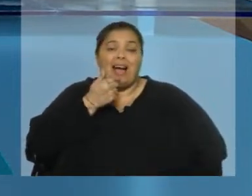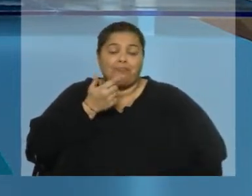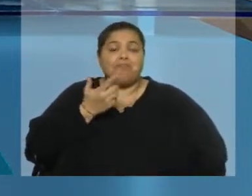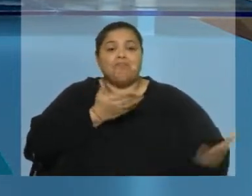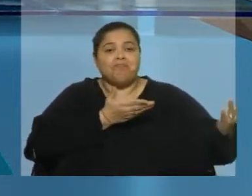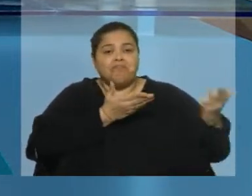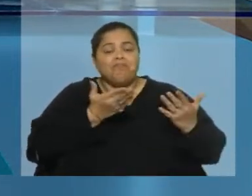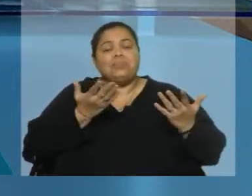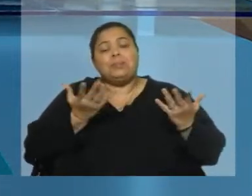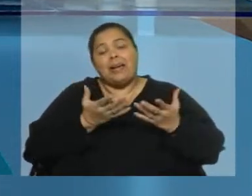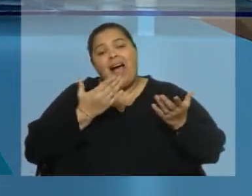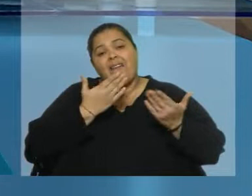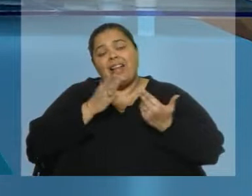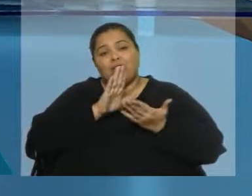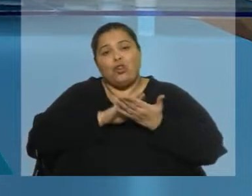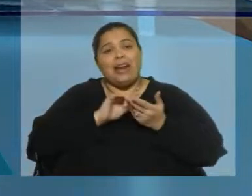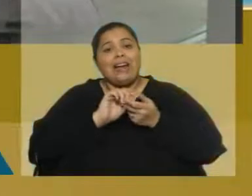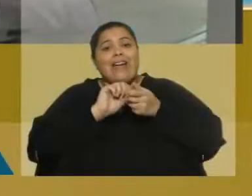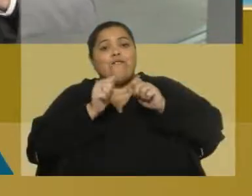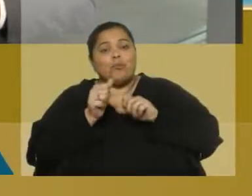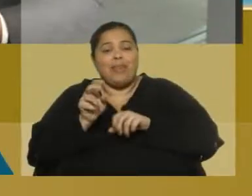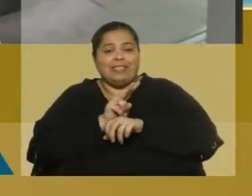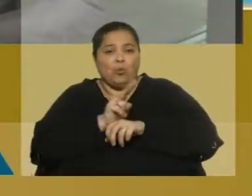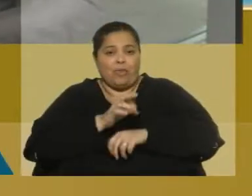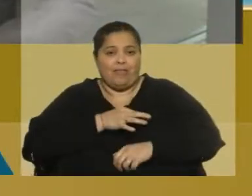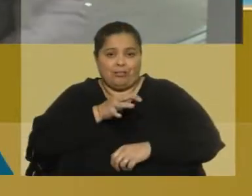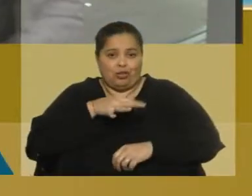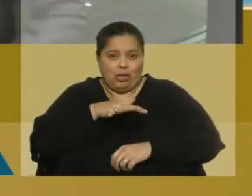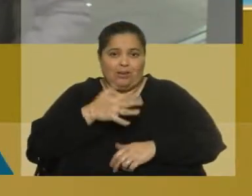social. Rafael Guardia, infórmanos, por favor. Un gusto recibirte.